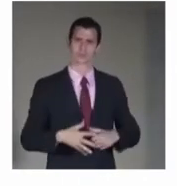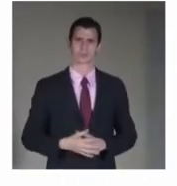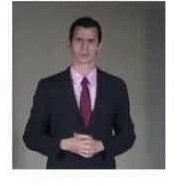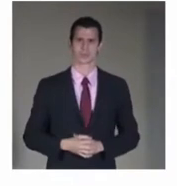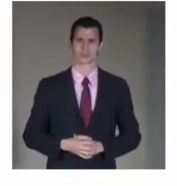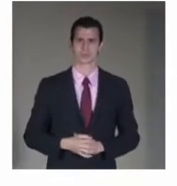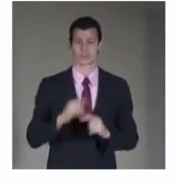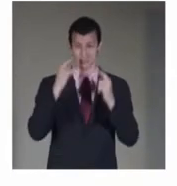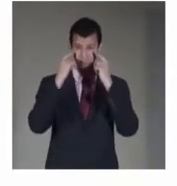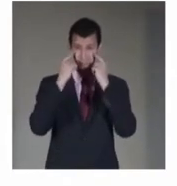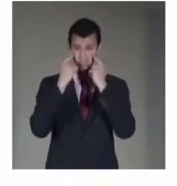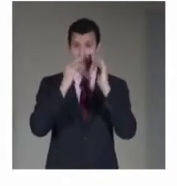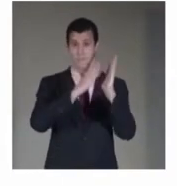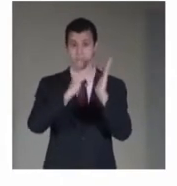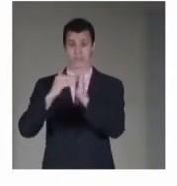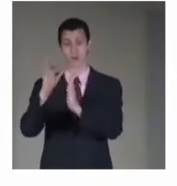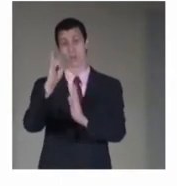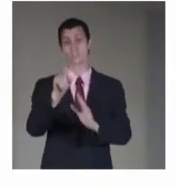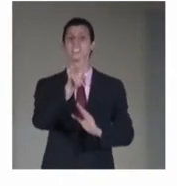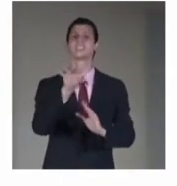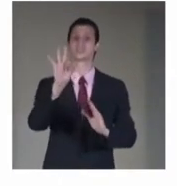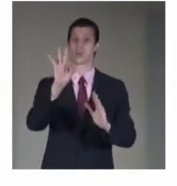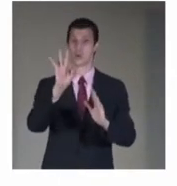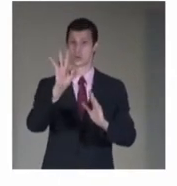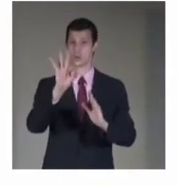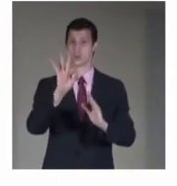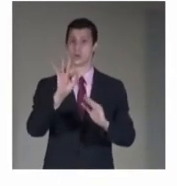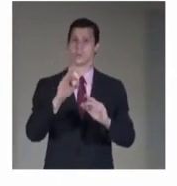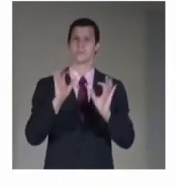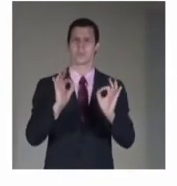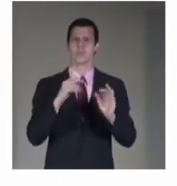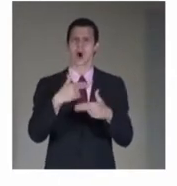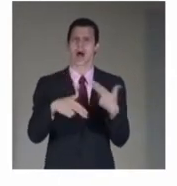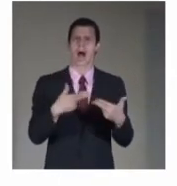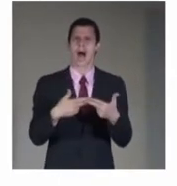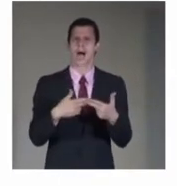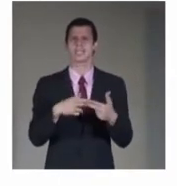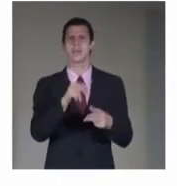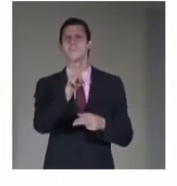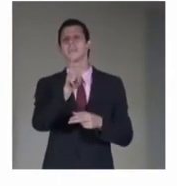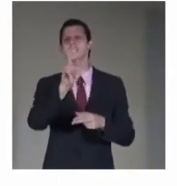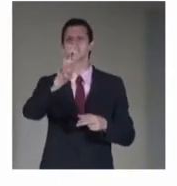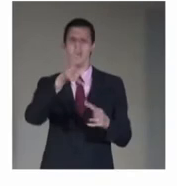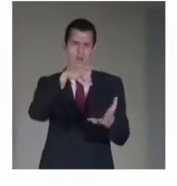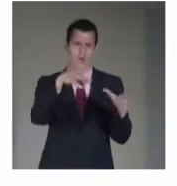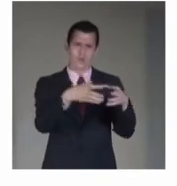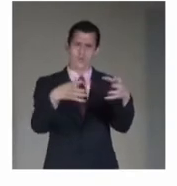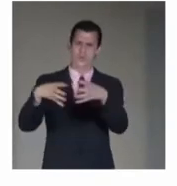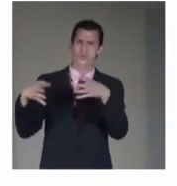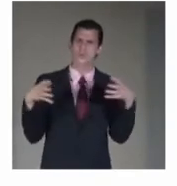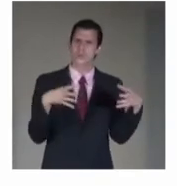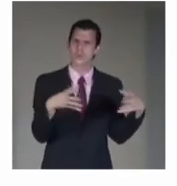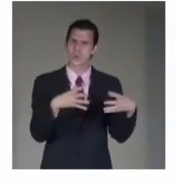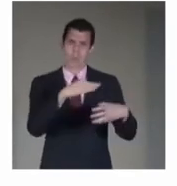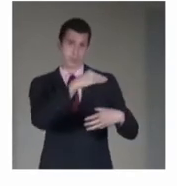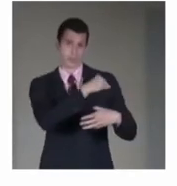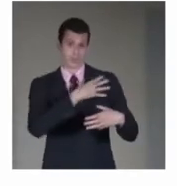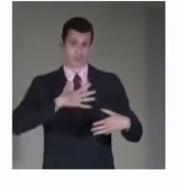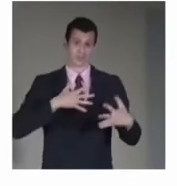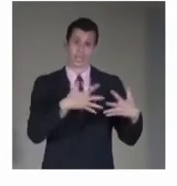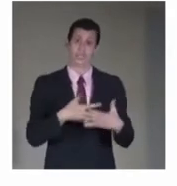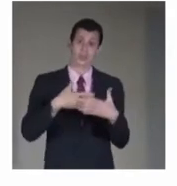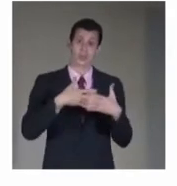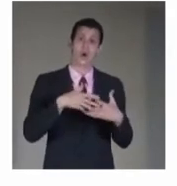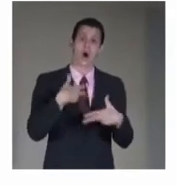en un período de 18 meses 1840 palanquillas de 23 unidades de la fuerza era están siendo transferidas